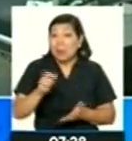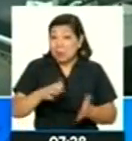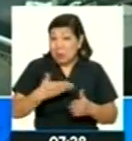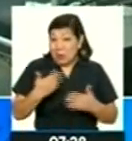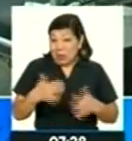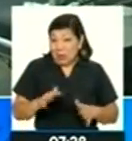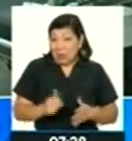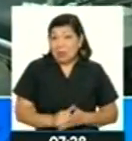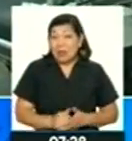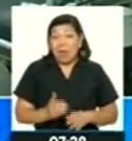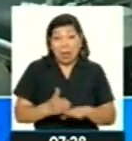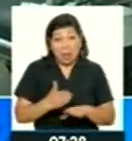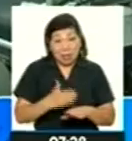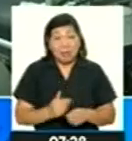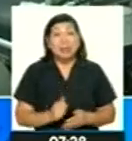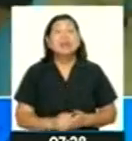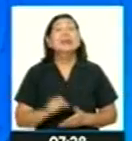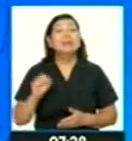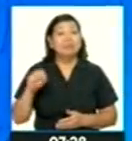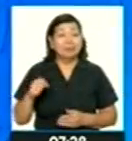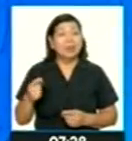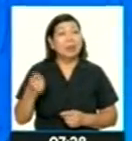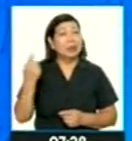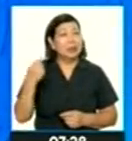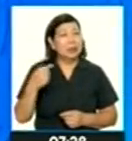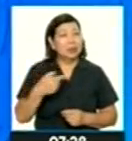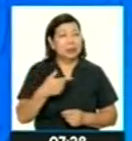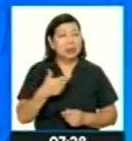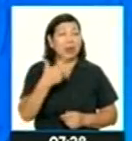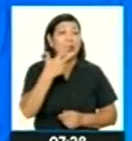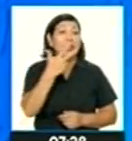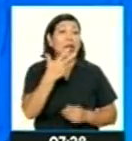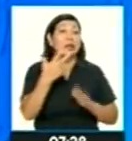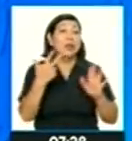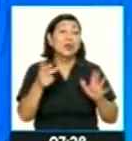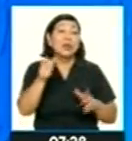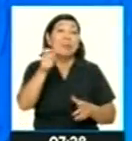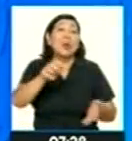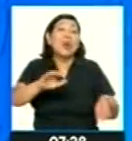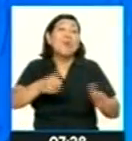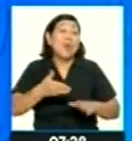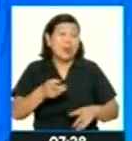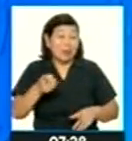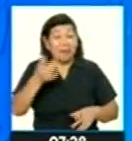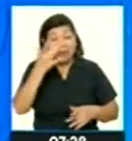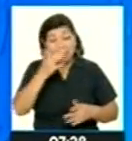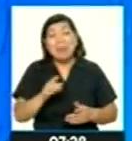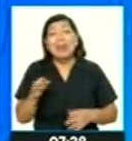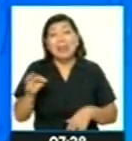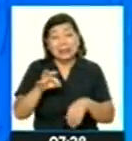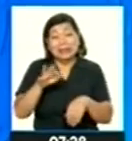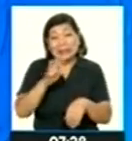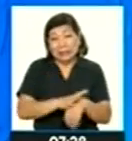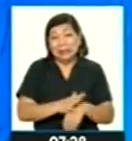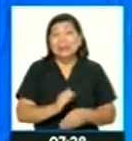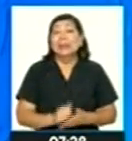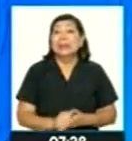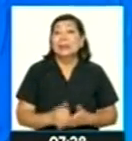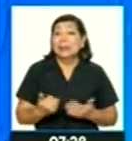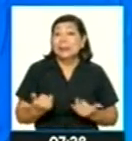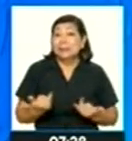fallecidas? Sí, hasta la semana 13 habían 38 fallecidos, y justamente el tema